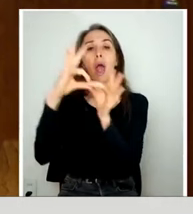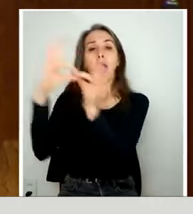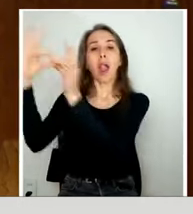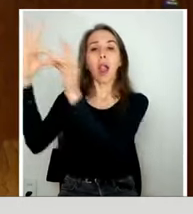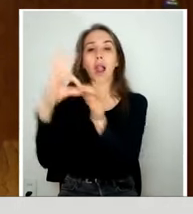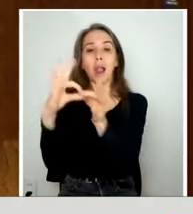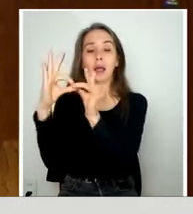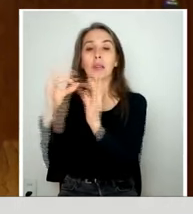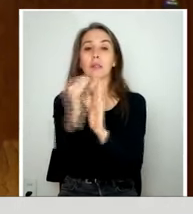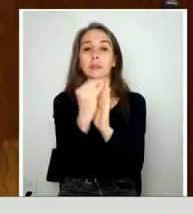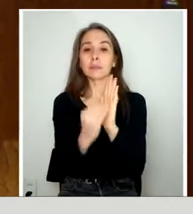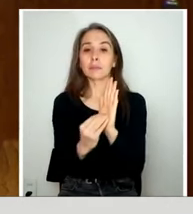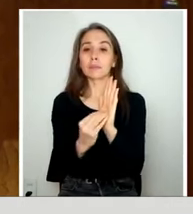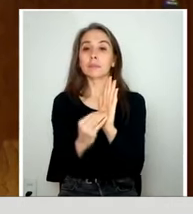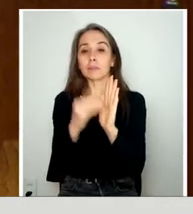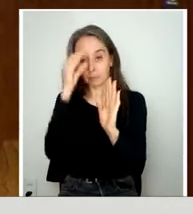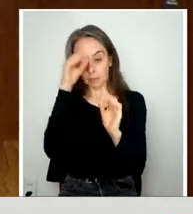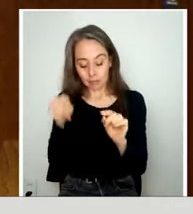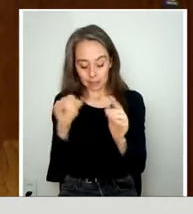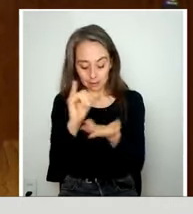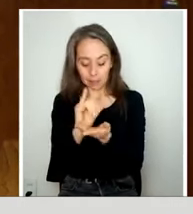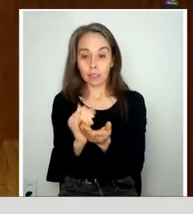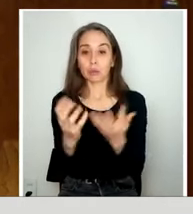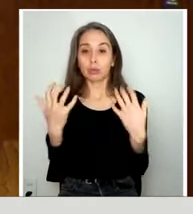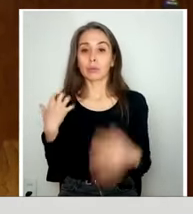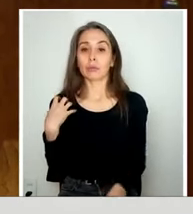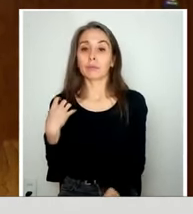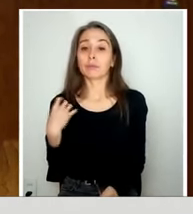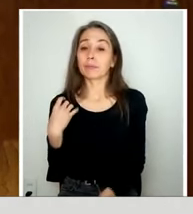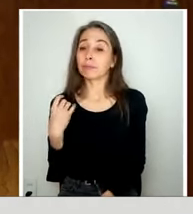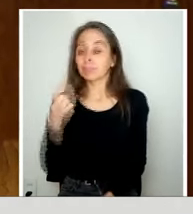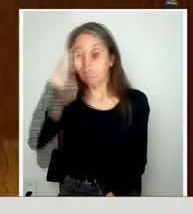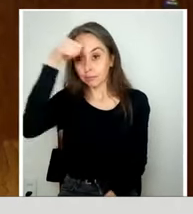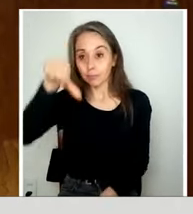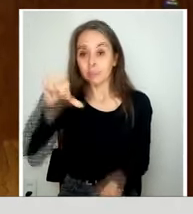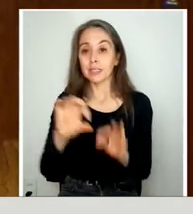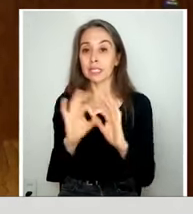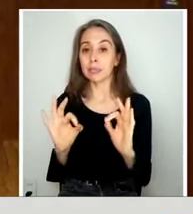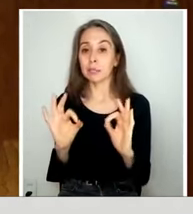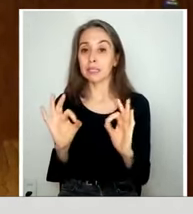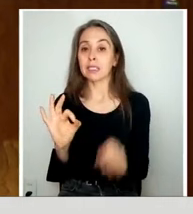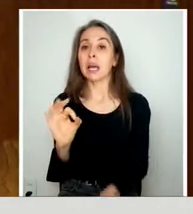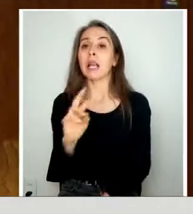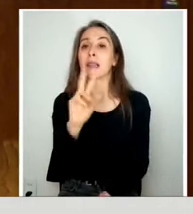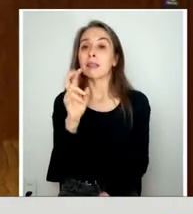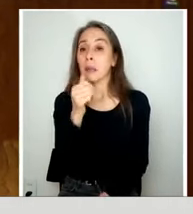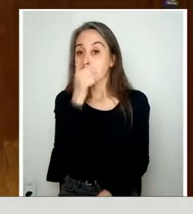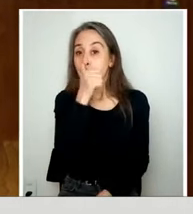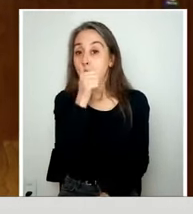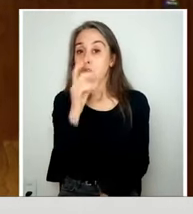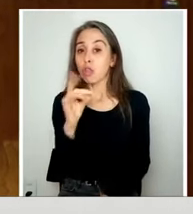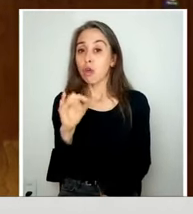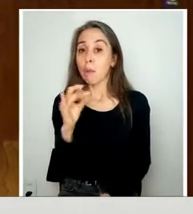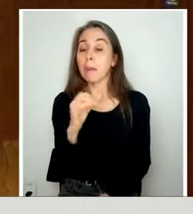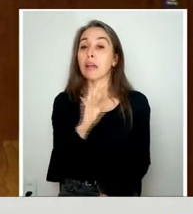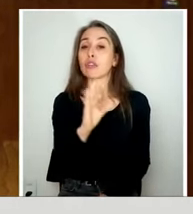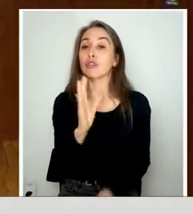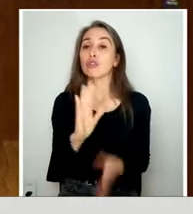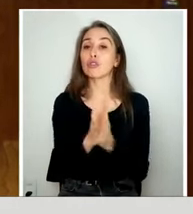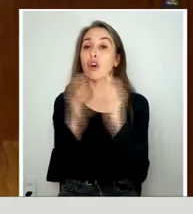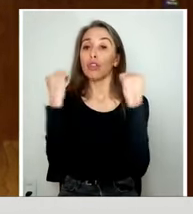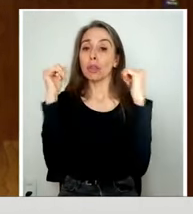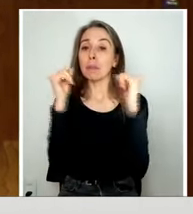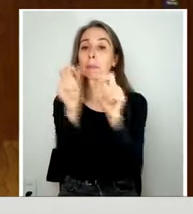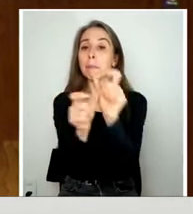sujetas a la competencia de este órgano con facultades sancionatorias especiales y exclusivas en materia de dopaje todas las entidades deportivas y personas naturales sometidas